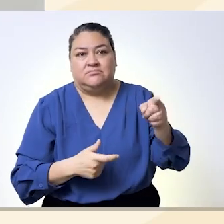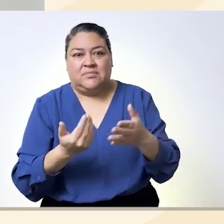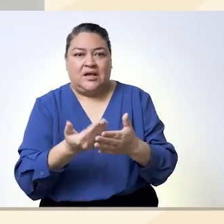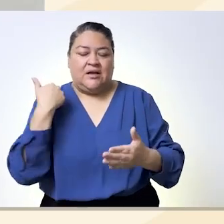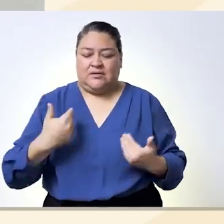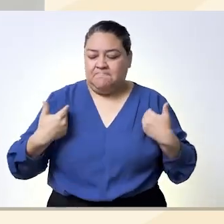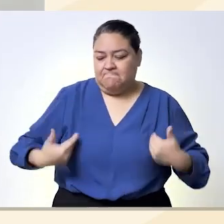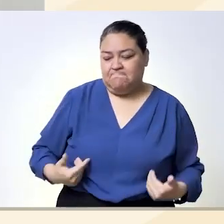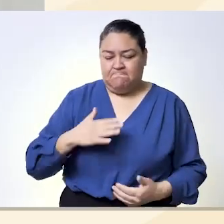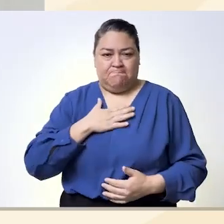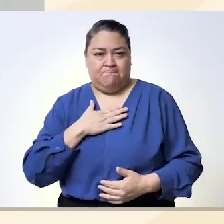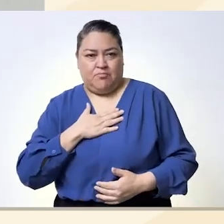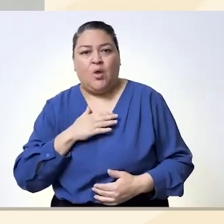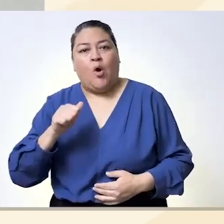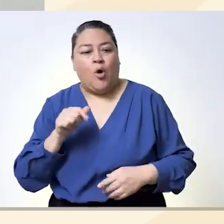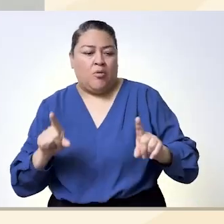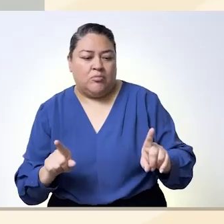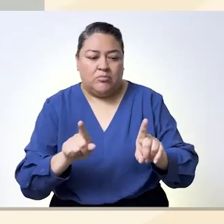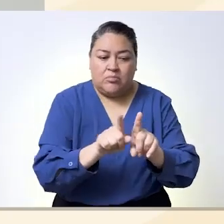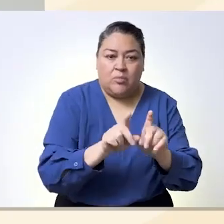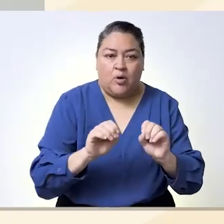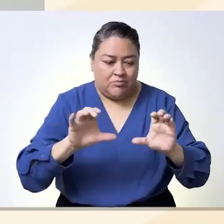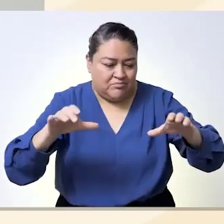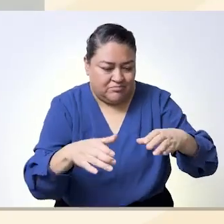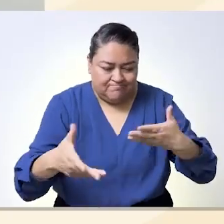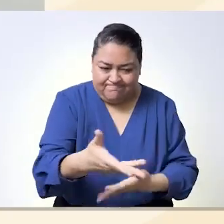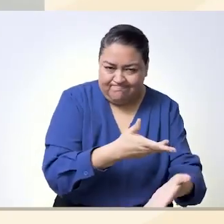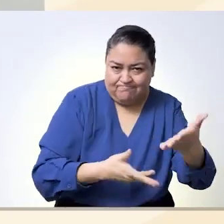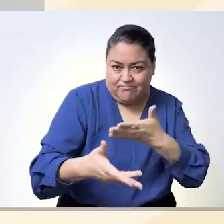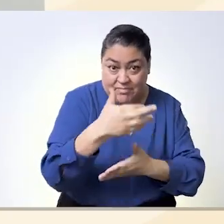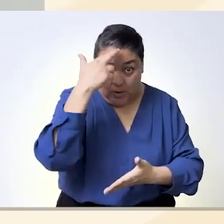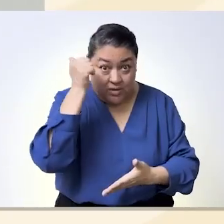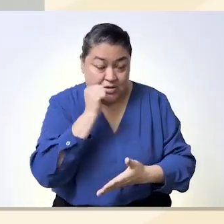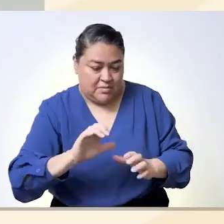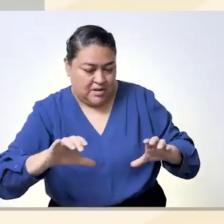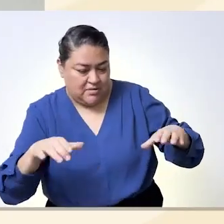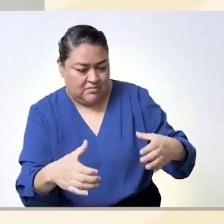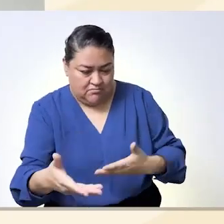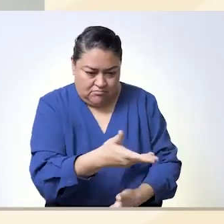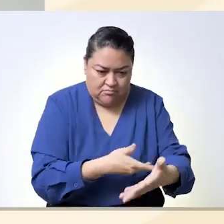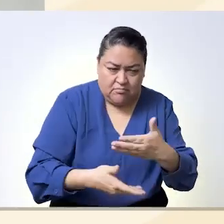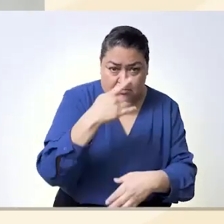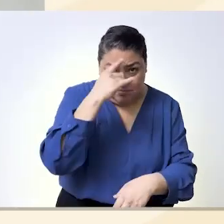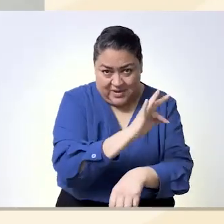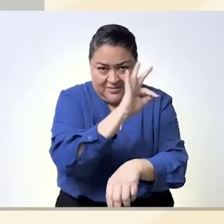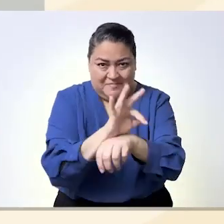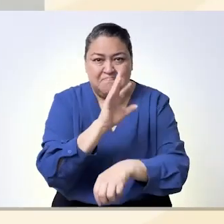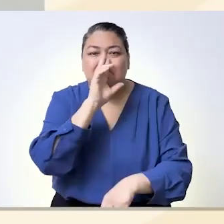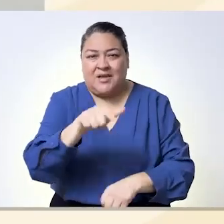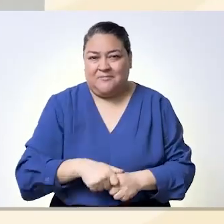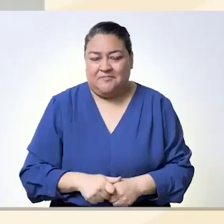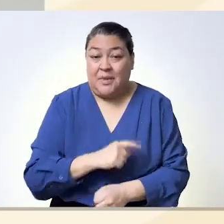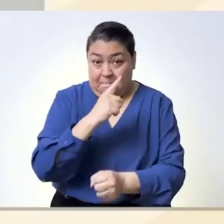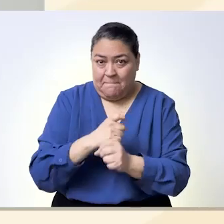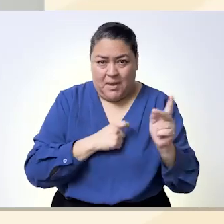han posicionado desde la primera persona, desde el acompañamiento, desde la colectividad, lo comunitario como principio político.